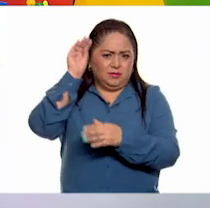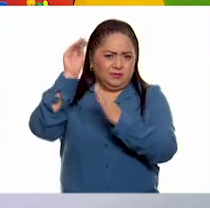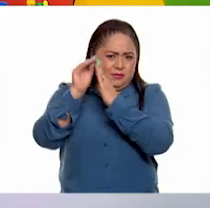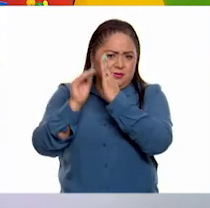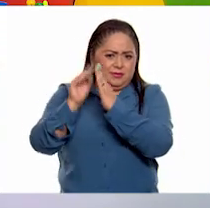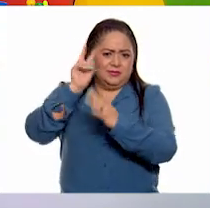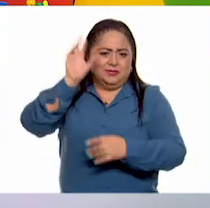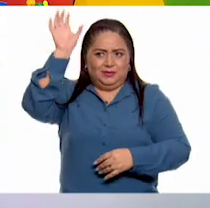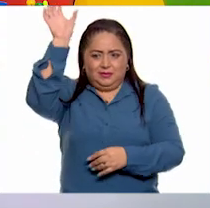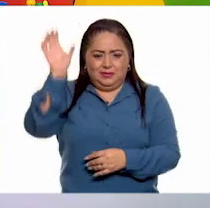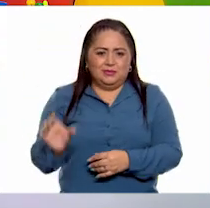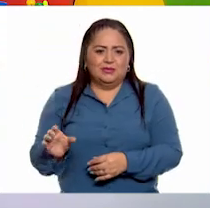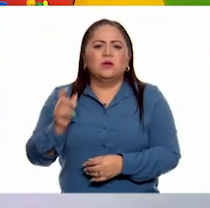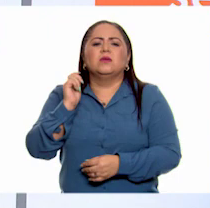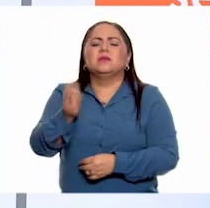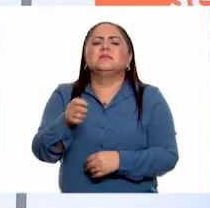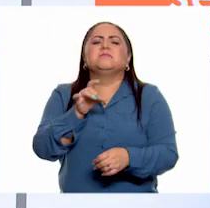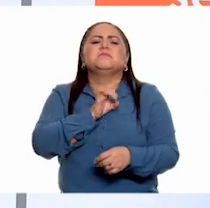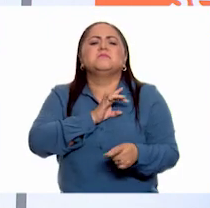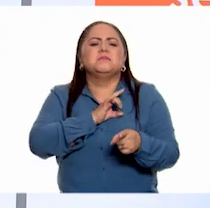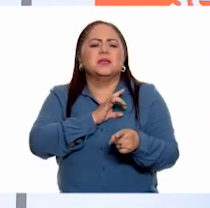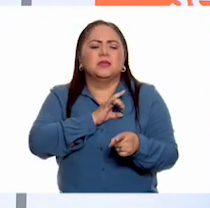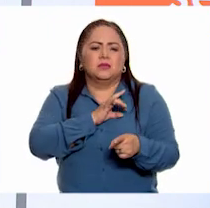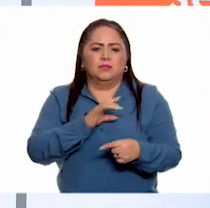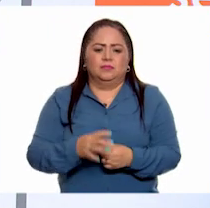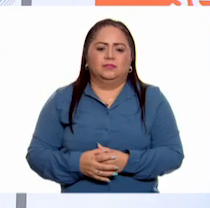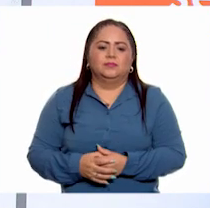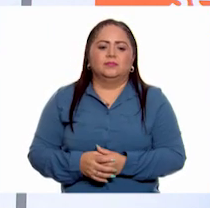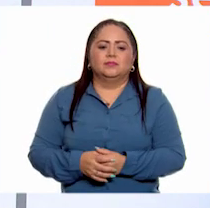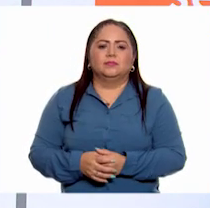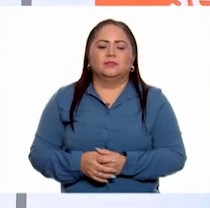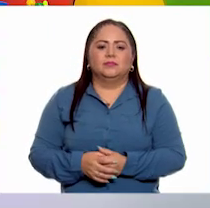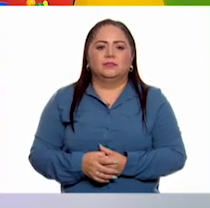el espacio de ¿a qué le tienes miedo?